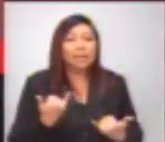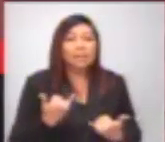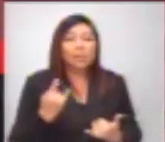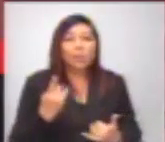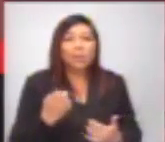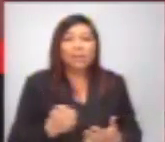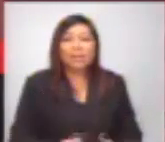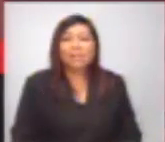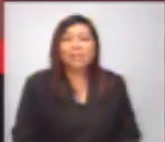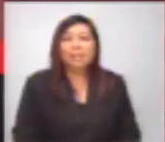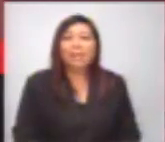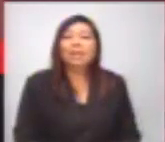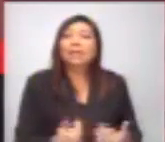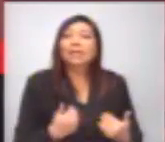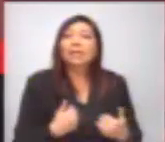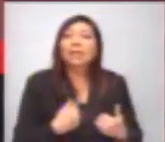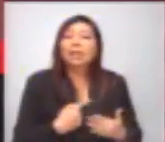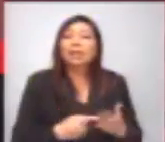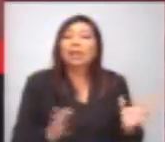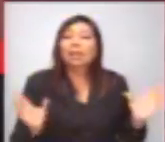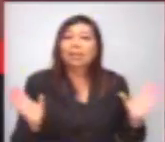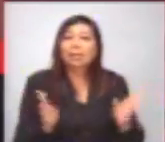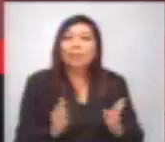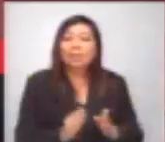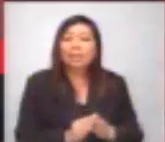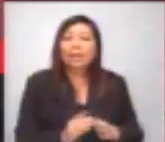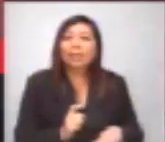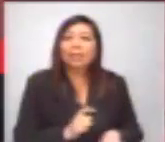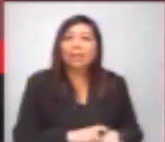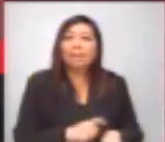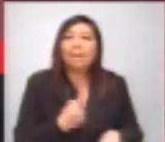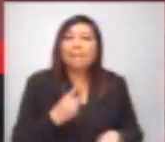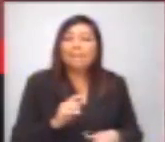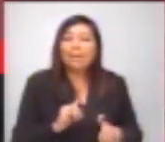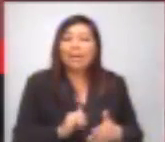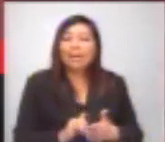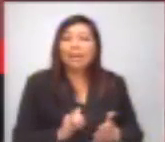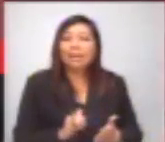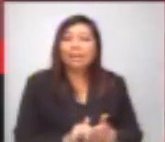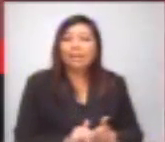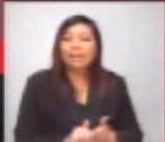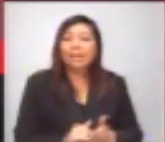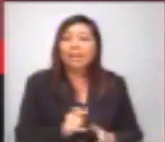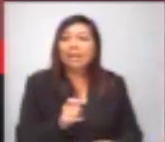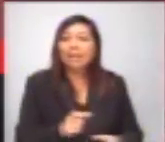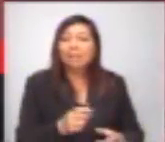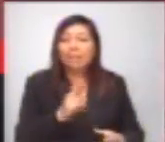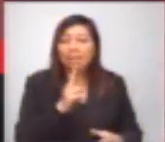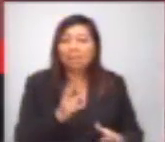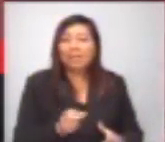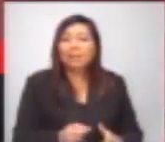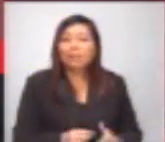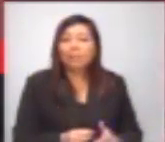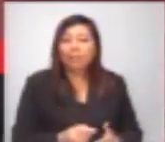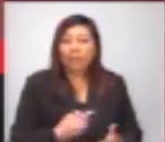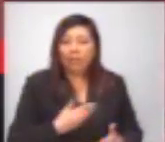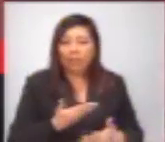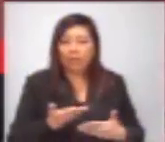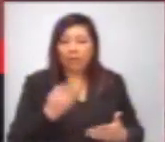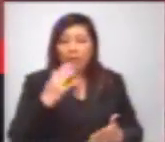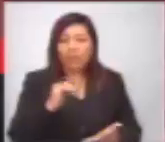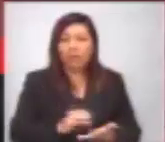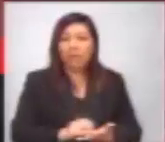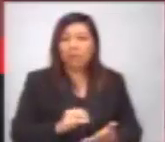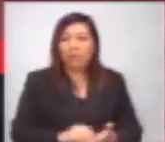esa urgencia habría que achicar los tiempos para poder evitar que la gente en el Perú se vaya